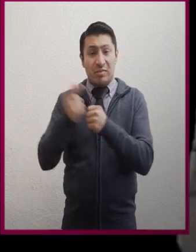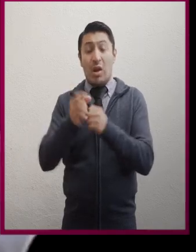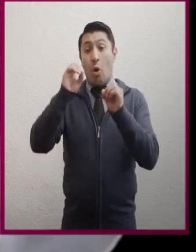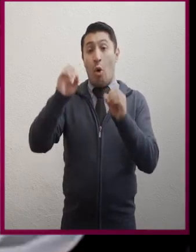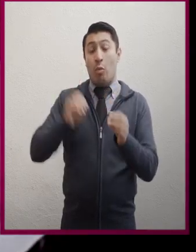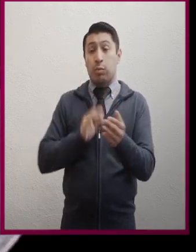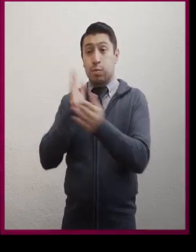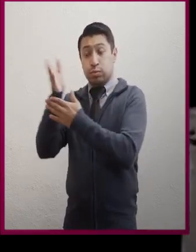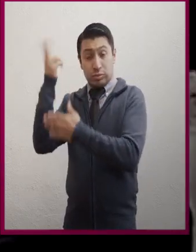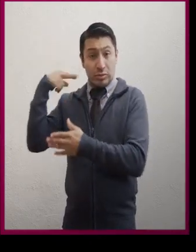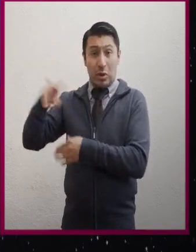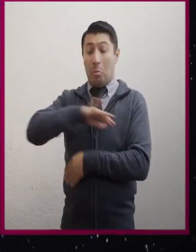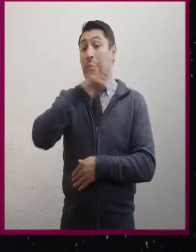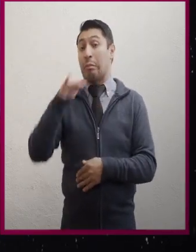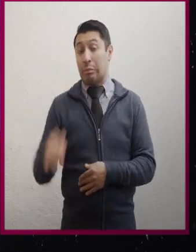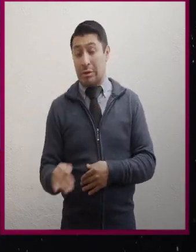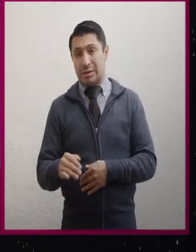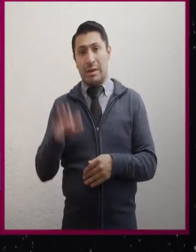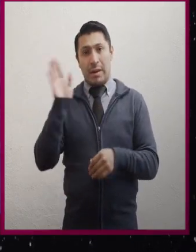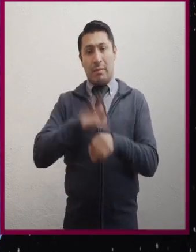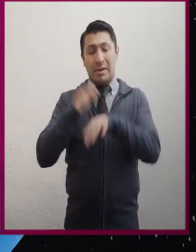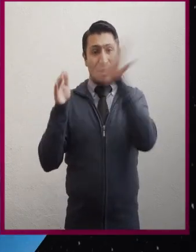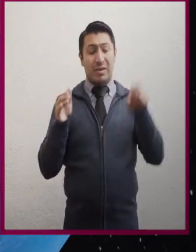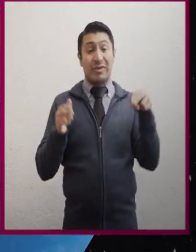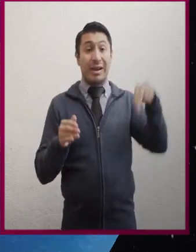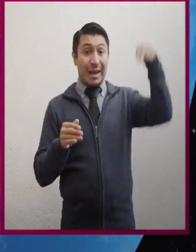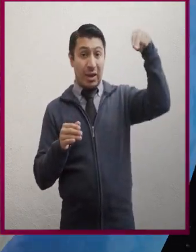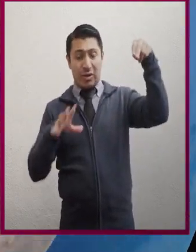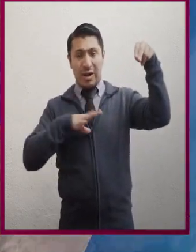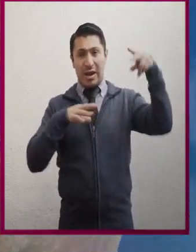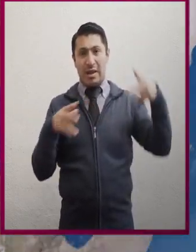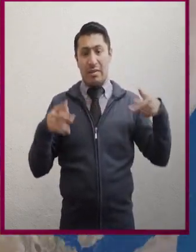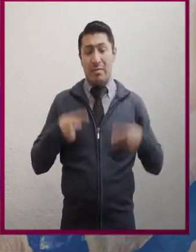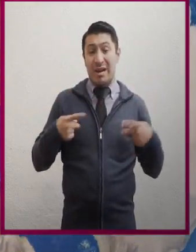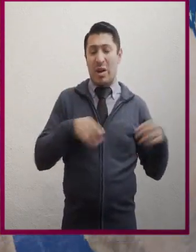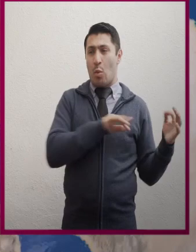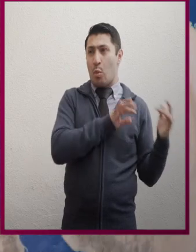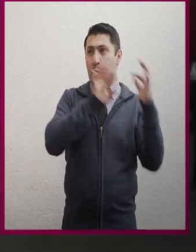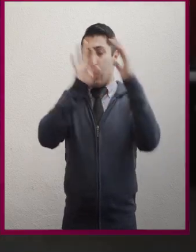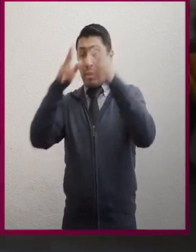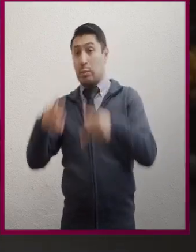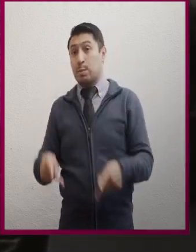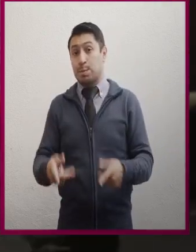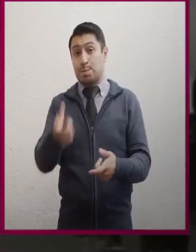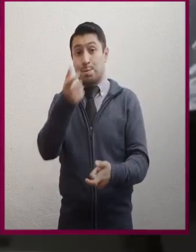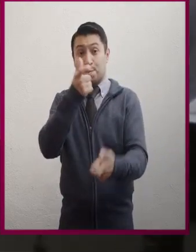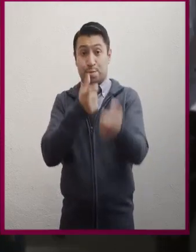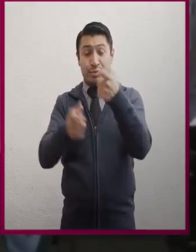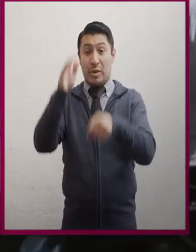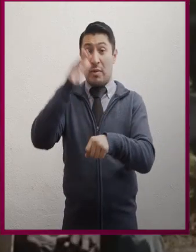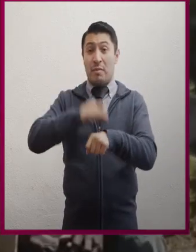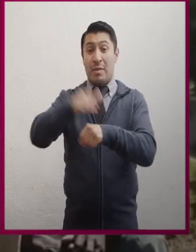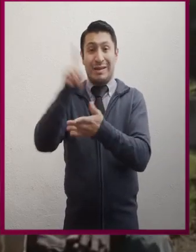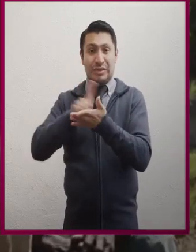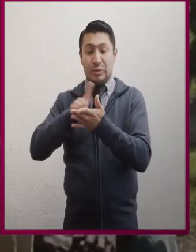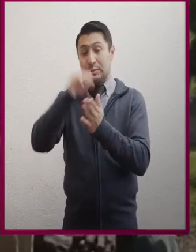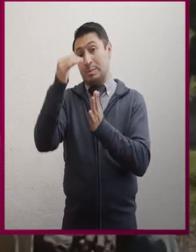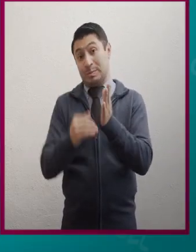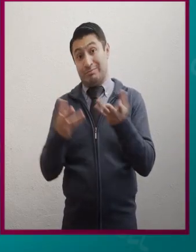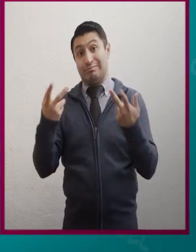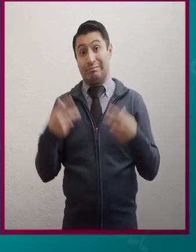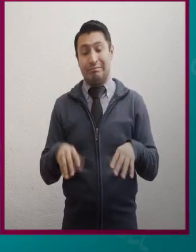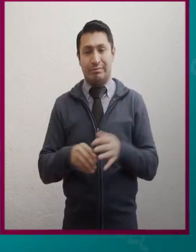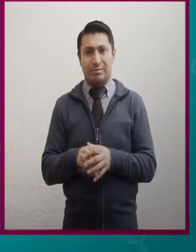en el trayecto. Particularmente en el norte de África, el tráfico de migrantes se ha vuelto más lucrativo que el tráfico de